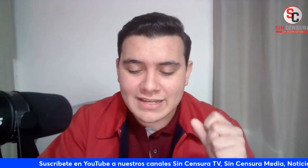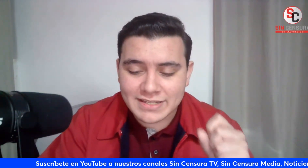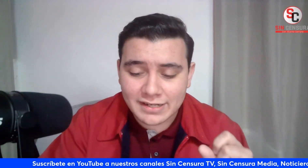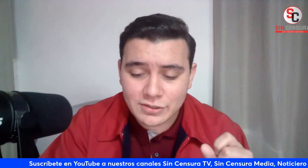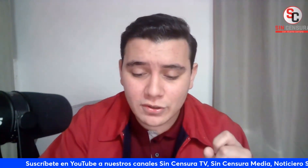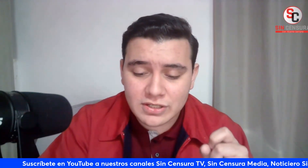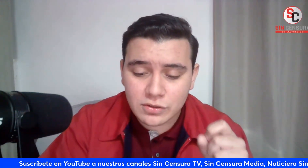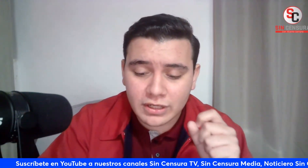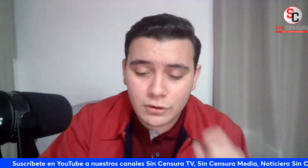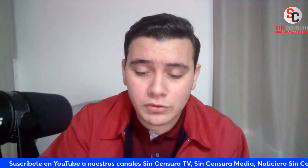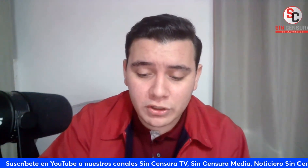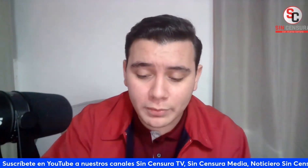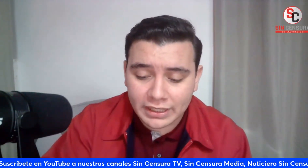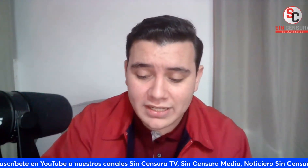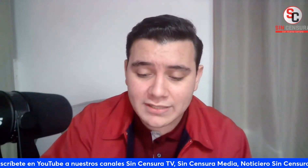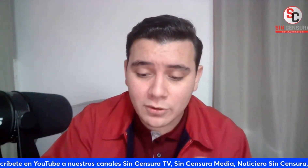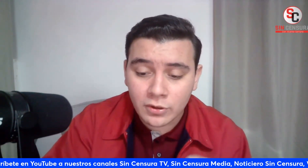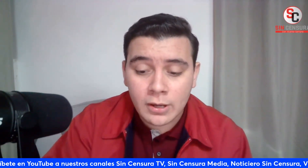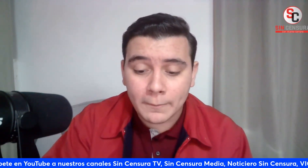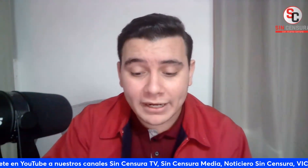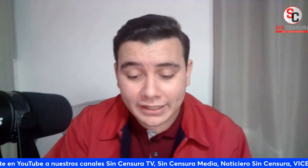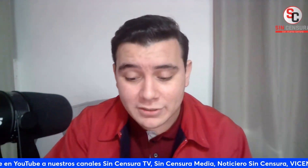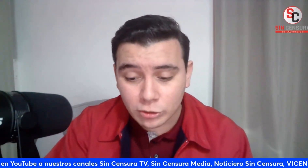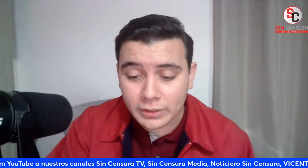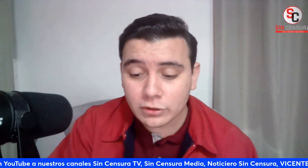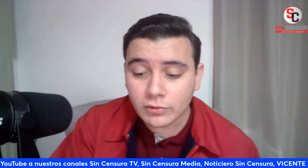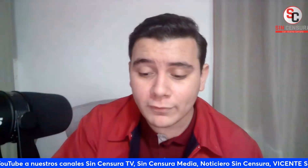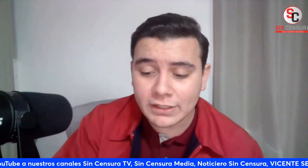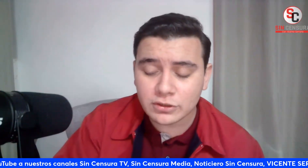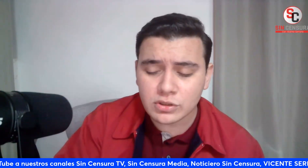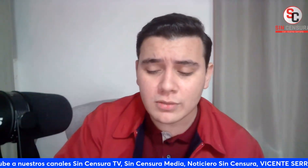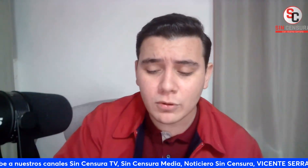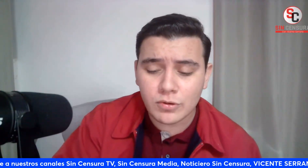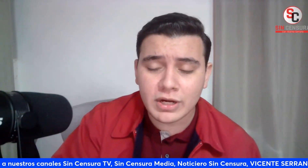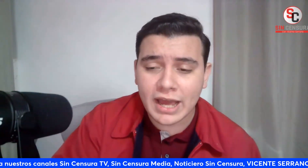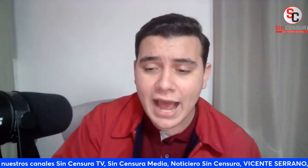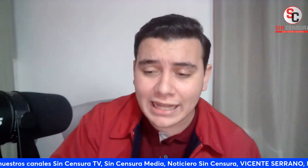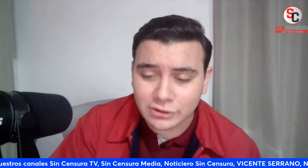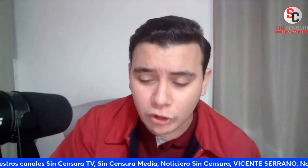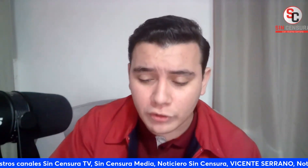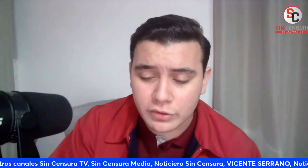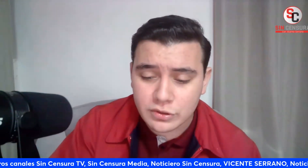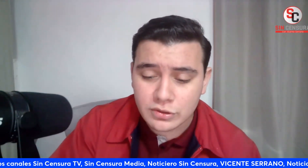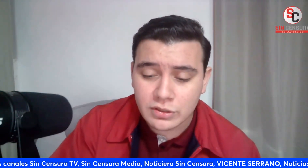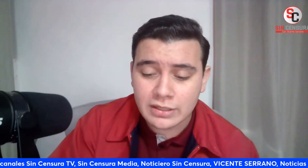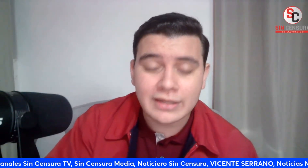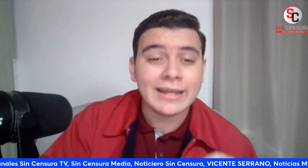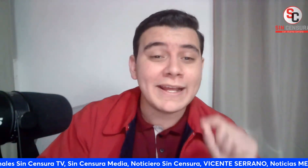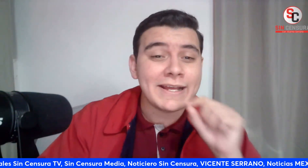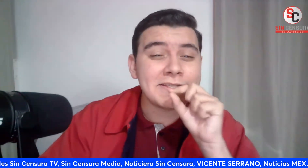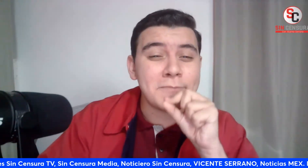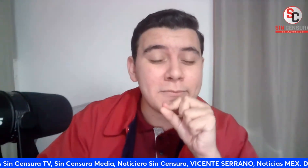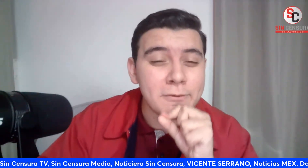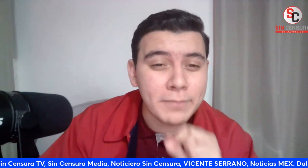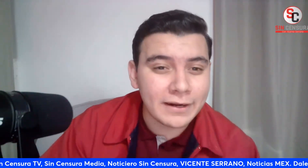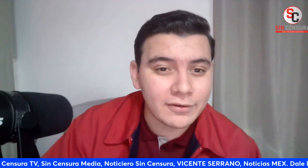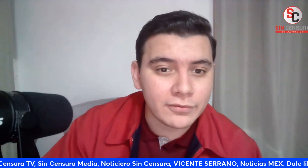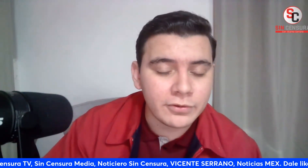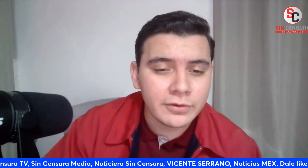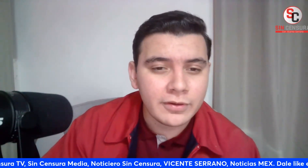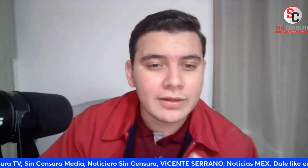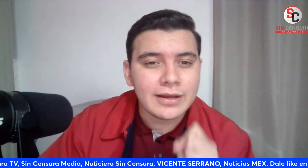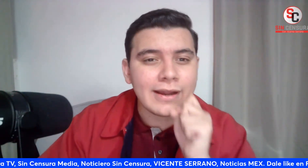conflictos. Las elecciones son el único mecanismo para resolver conflictos que involucra a todos. Ese